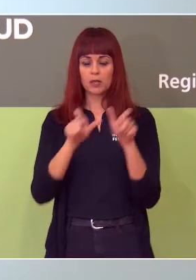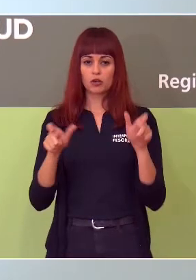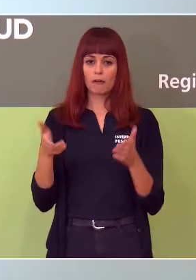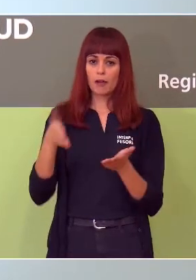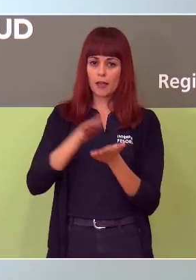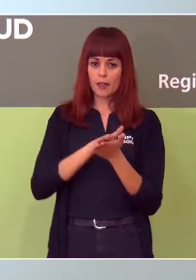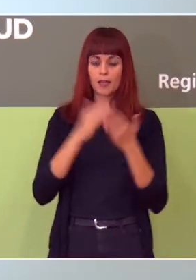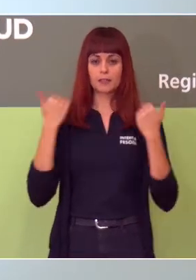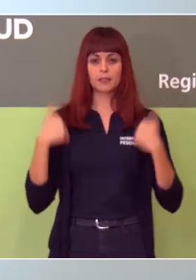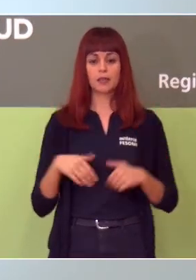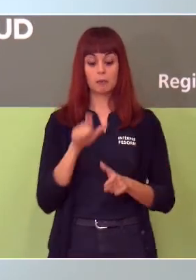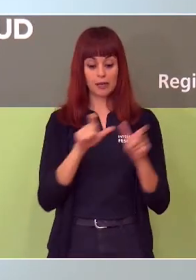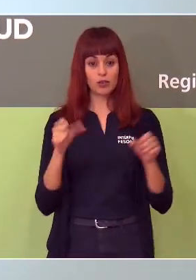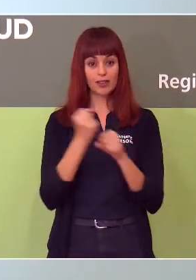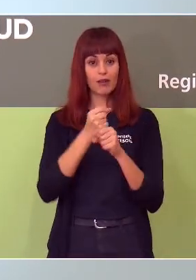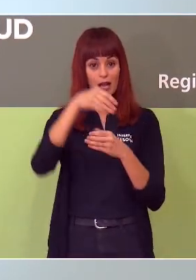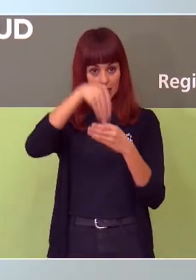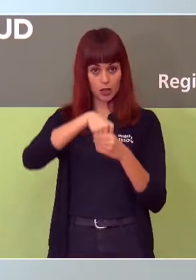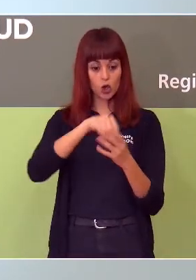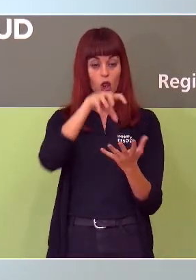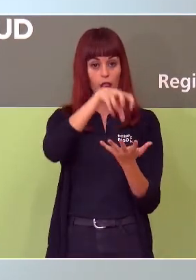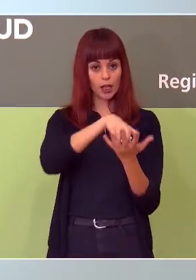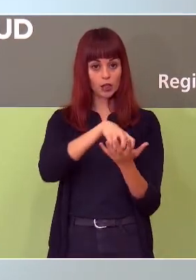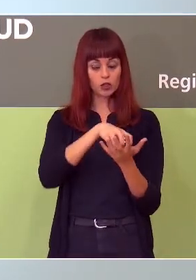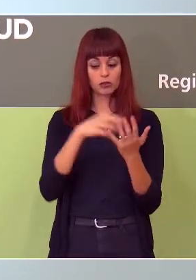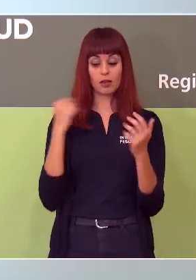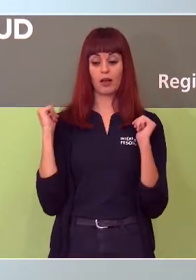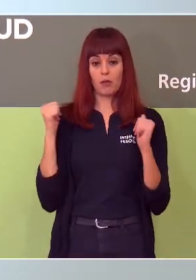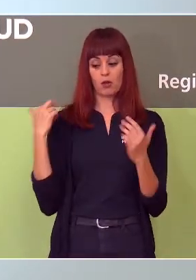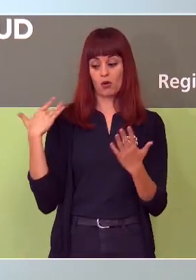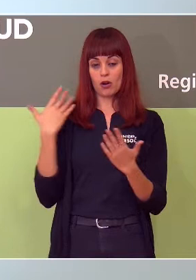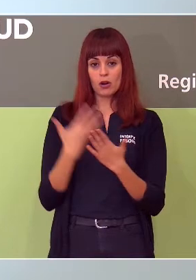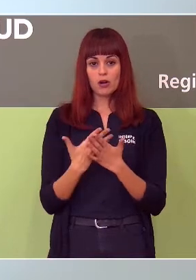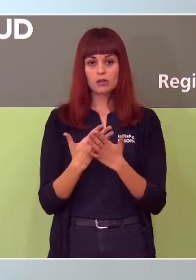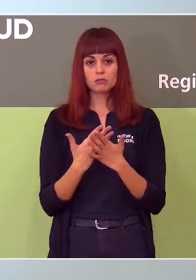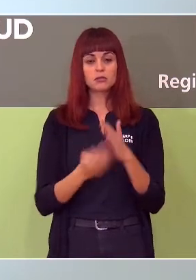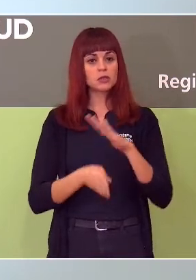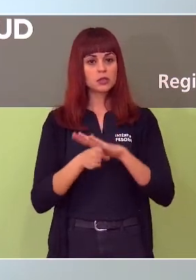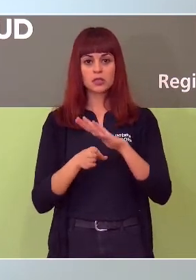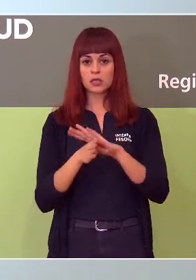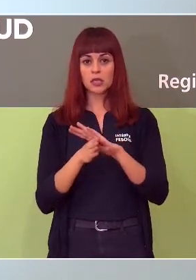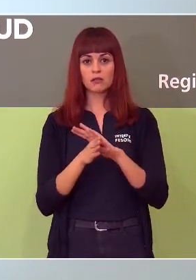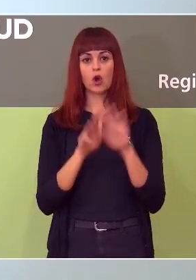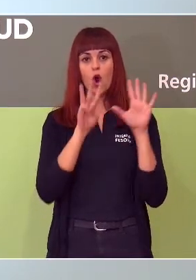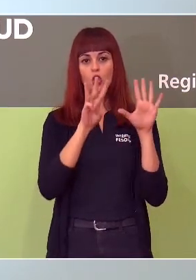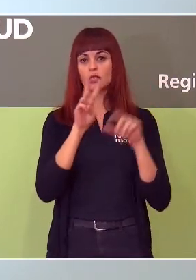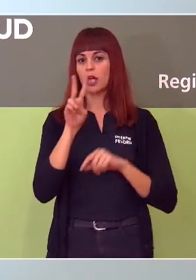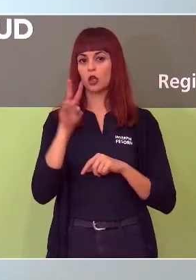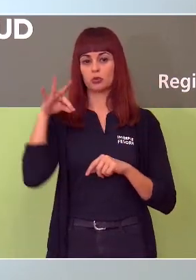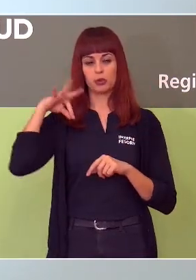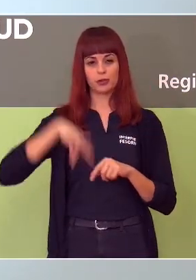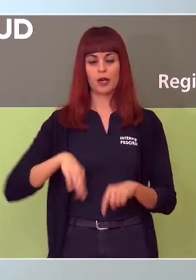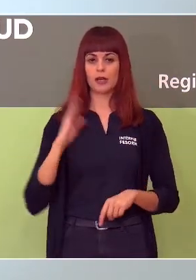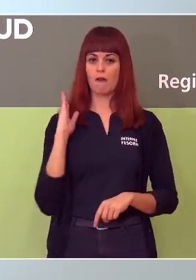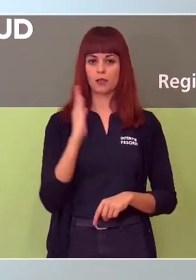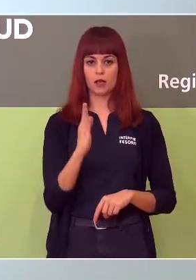Respecto a los trabajadores de estos centros, el número de contagiados desde el inicio de la pandemia se mantiene un día más en 82 profesionales